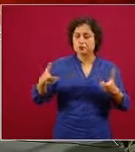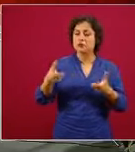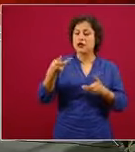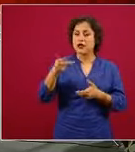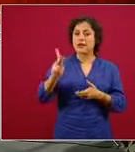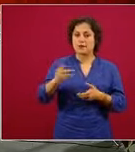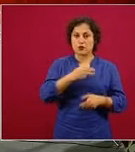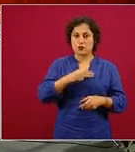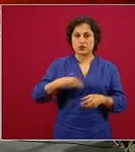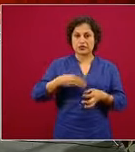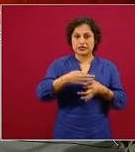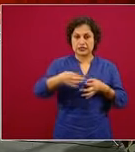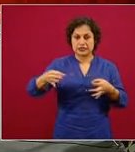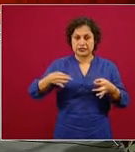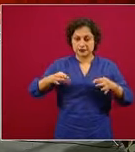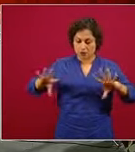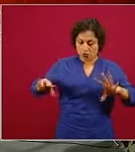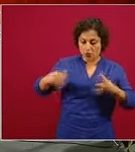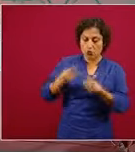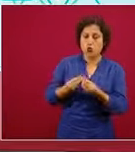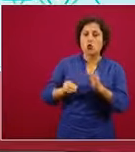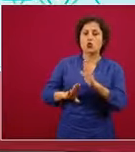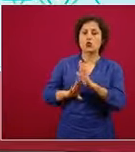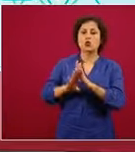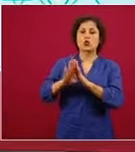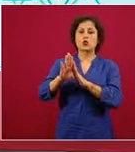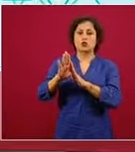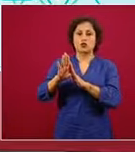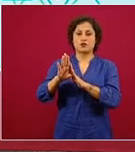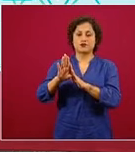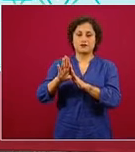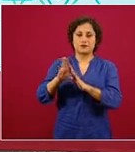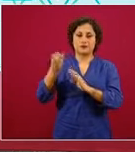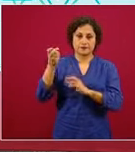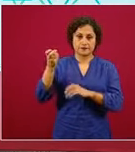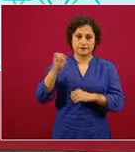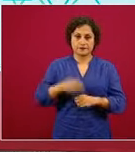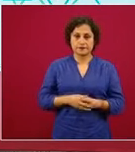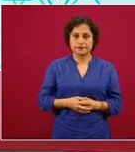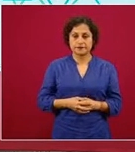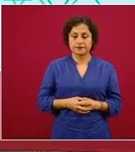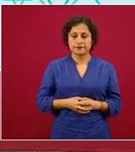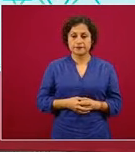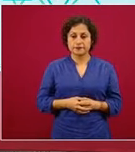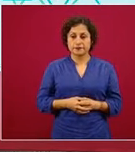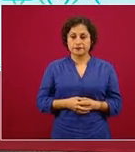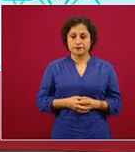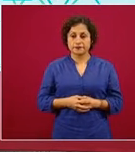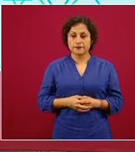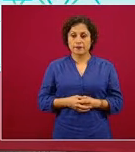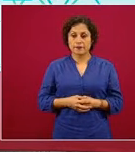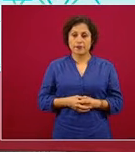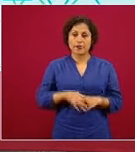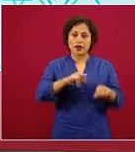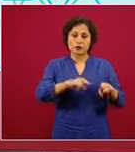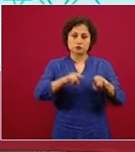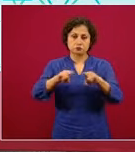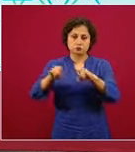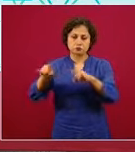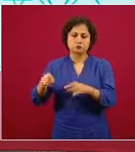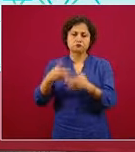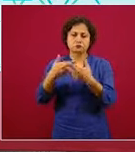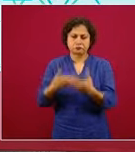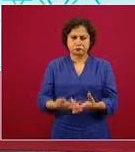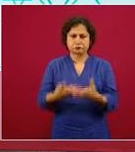prácticamente han conformado esa meseta que vemos en el total del estado. La ocupación todavía muy baja, con